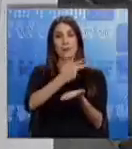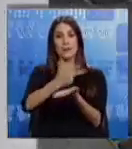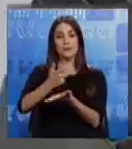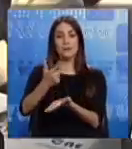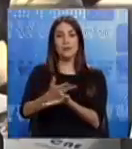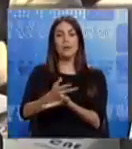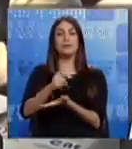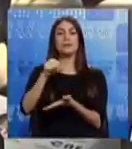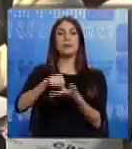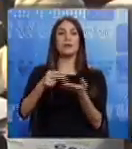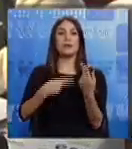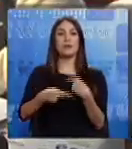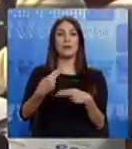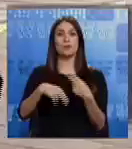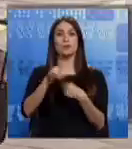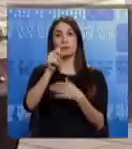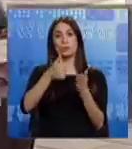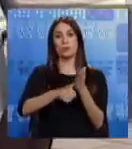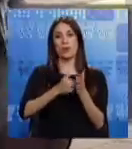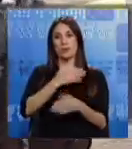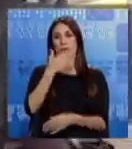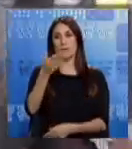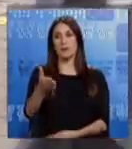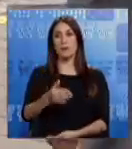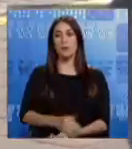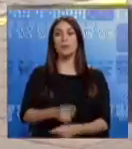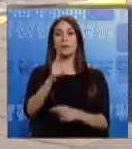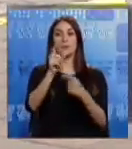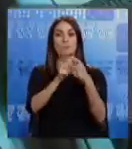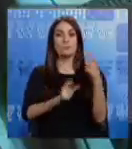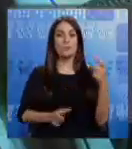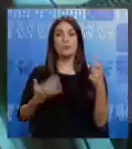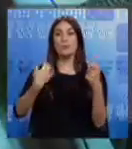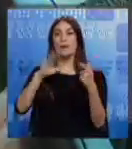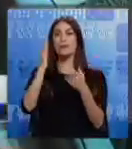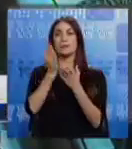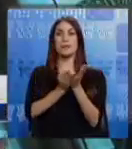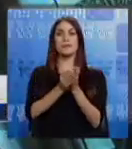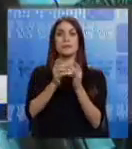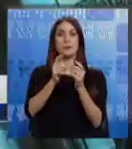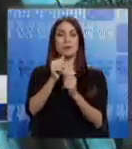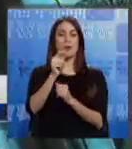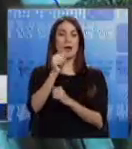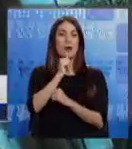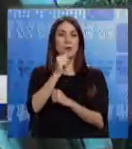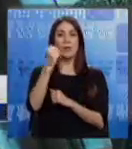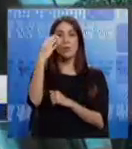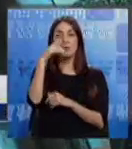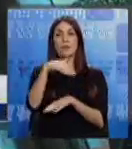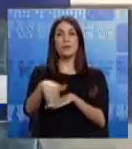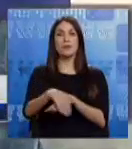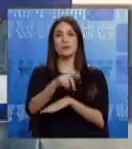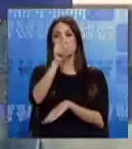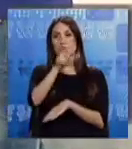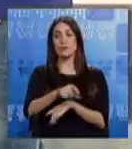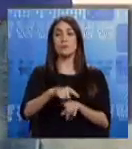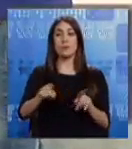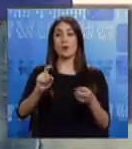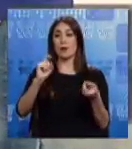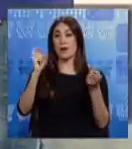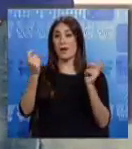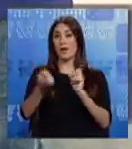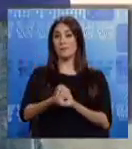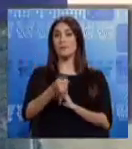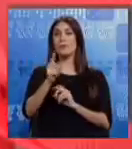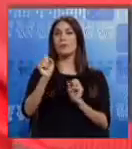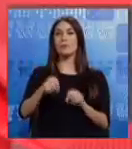terrestres y centros comerciales con su cédula de identidad. Y una planilla de cualquier servicio básico para constatar la dirección de la persona. El cambio de domicilio